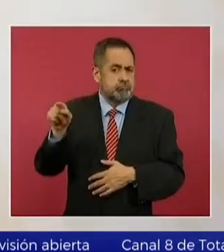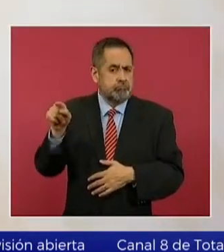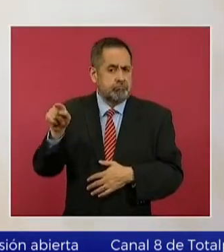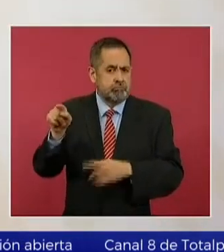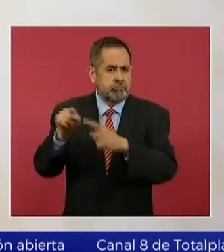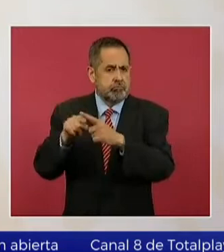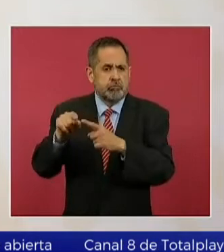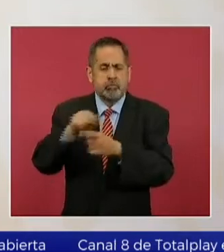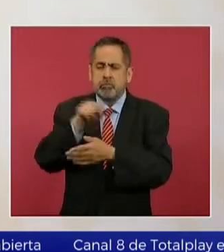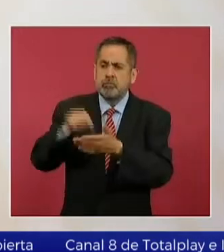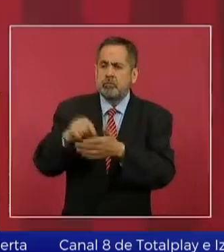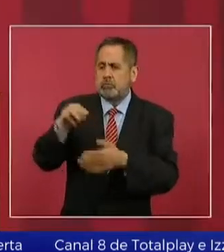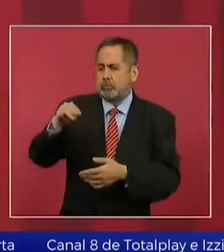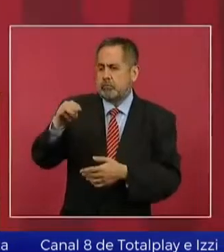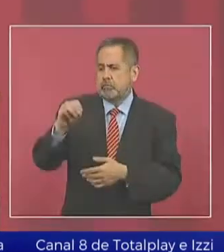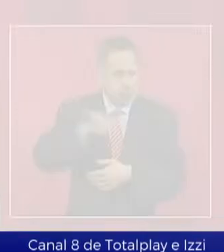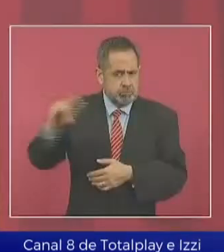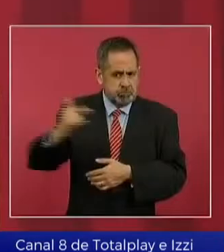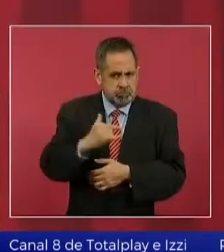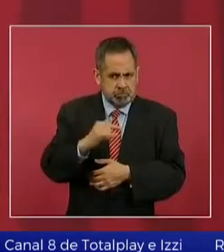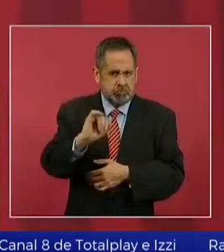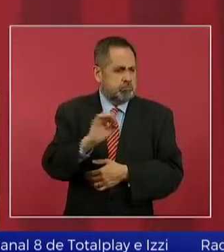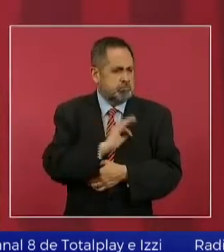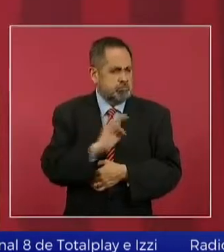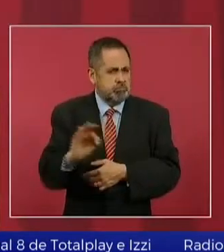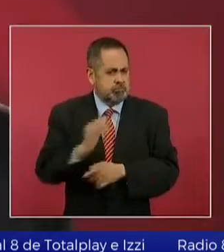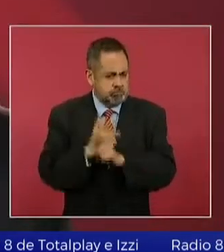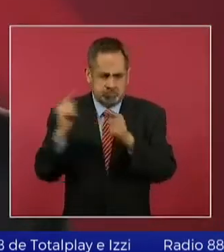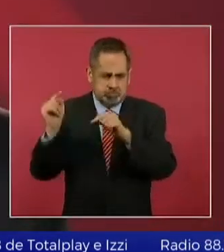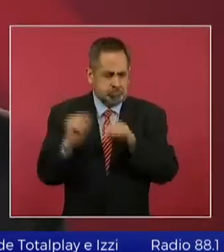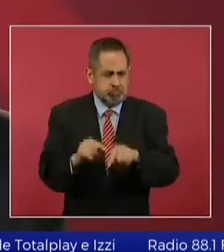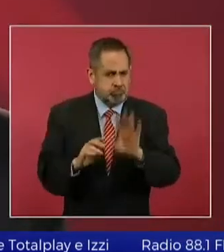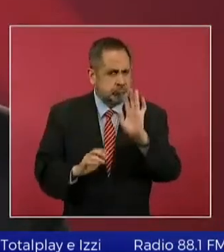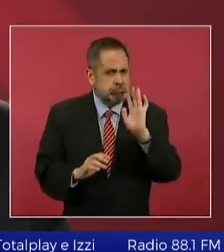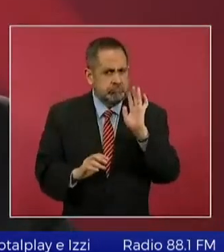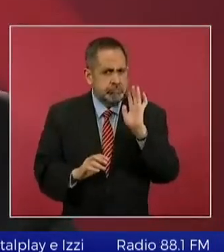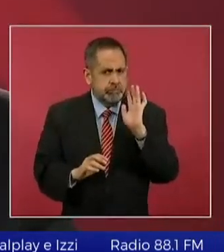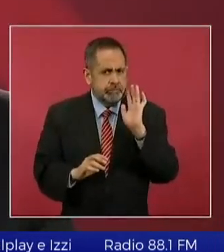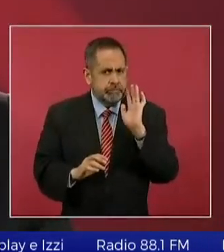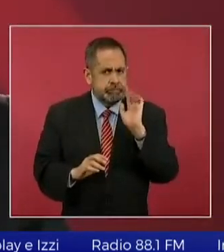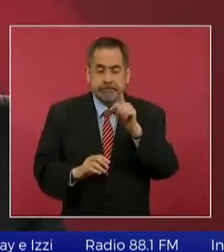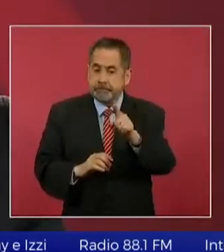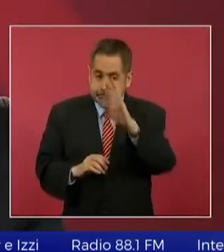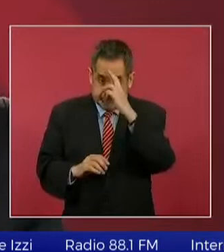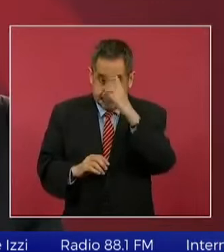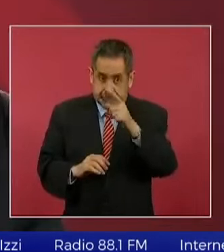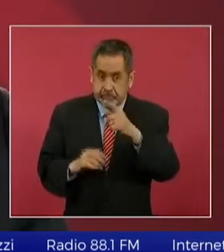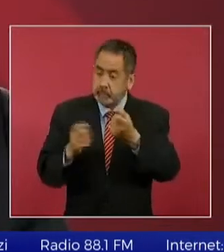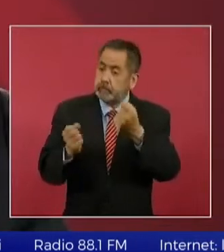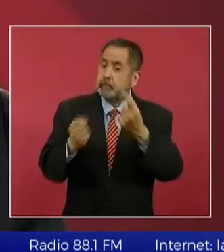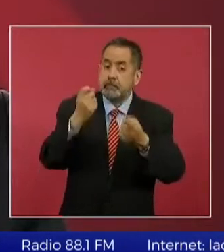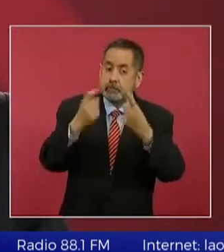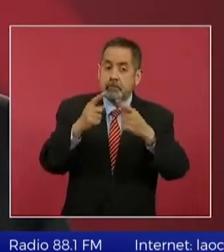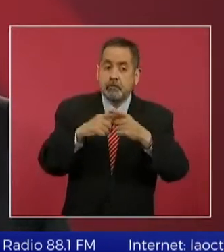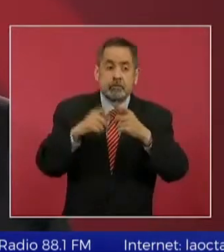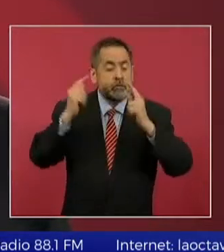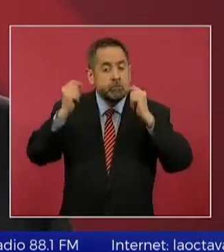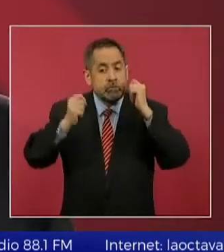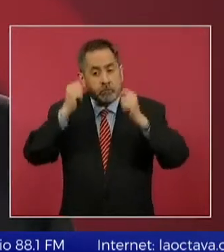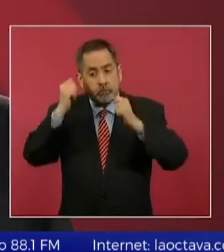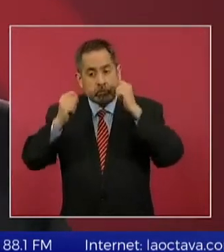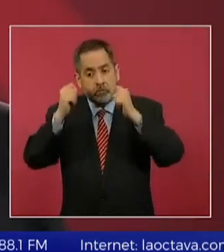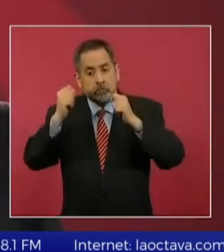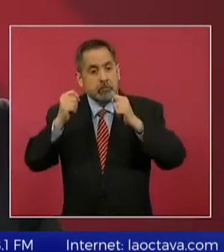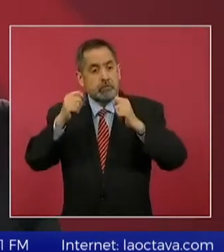desde Moscú, sí se puede, porque quedaron unos turistas rusos